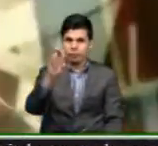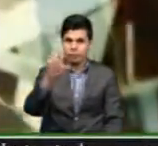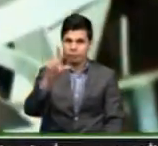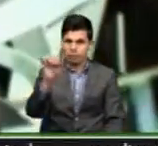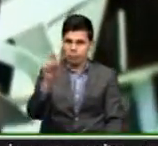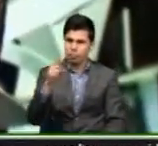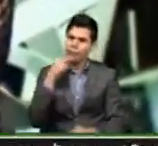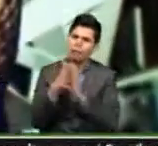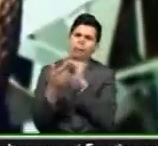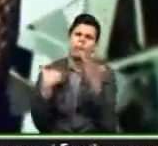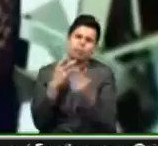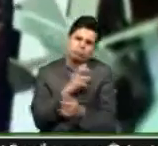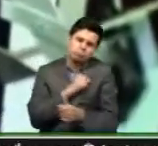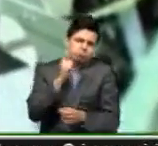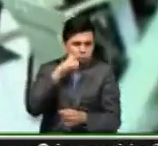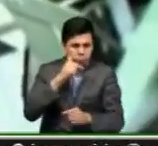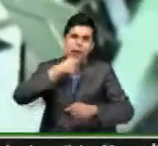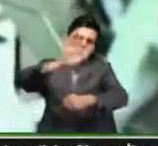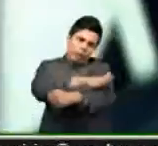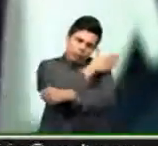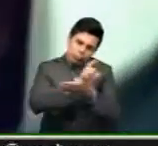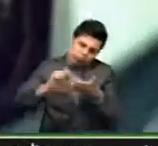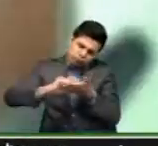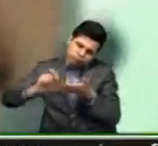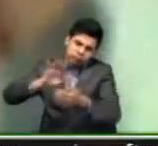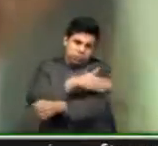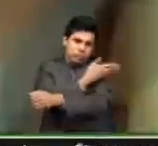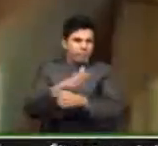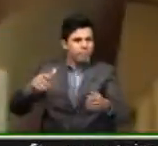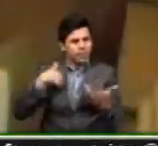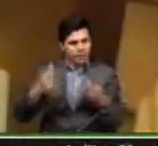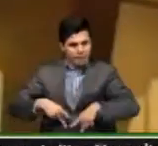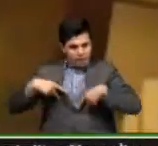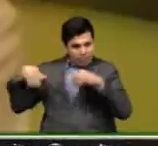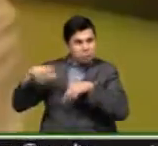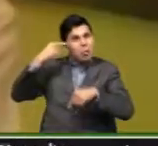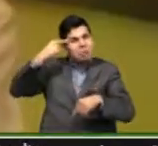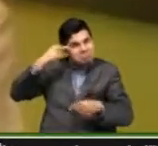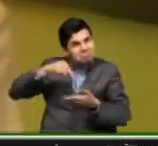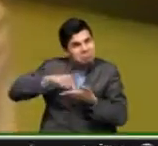cantarle al despecho y emplasmar su manera de ver la vida en sus obras musicales.